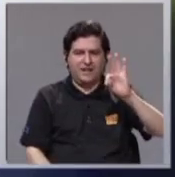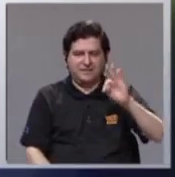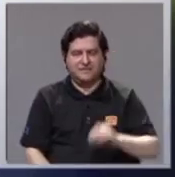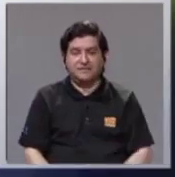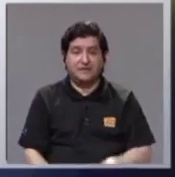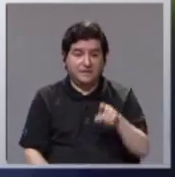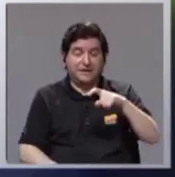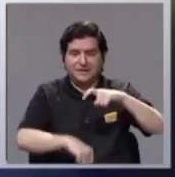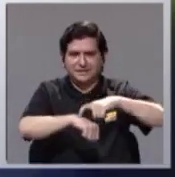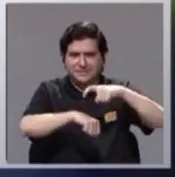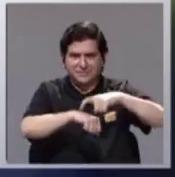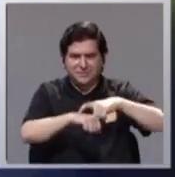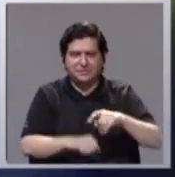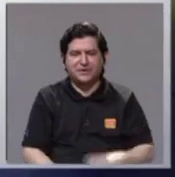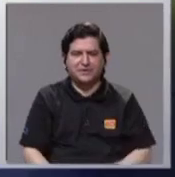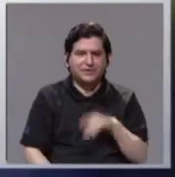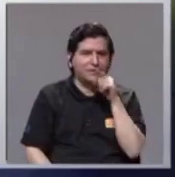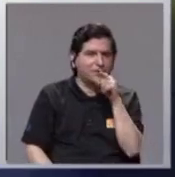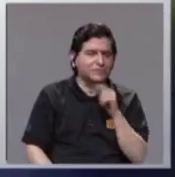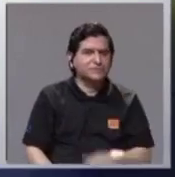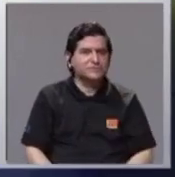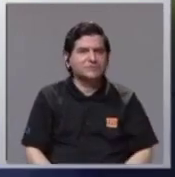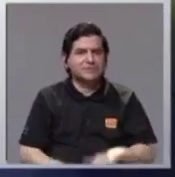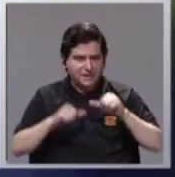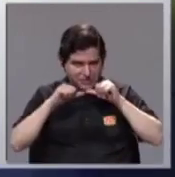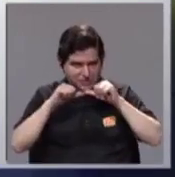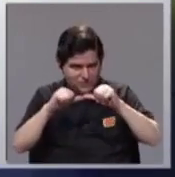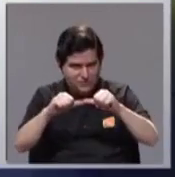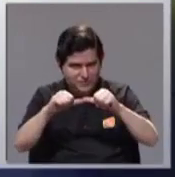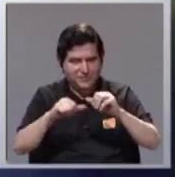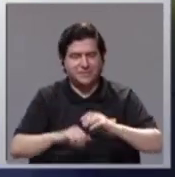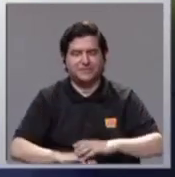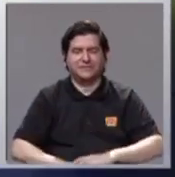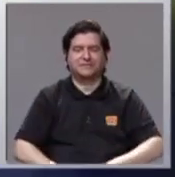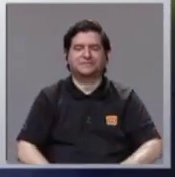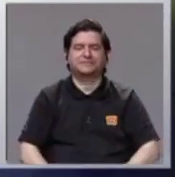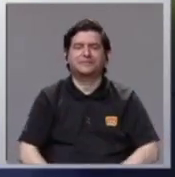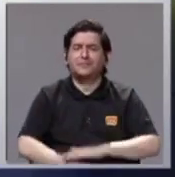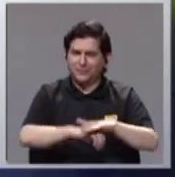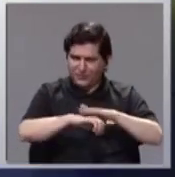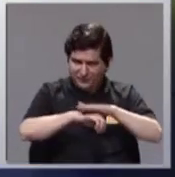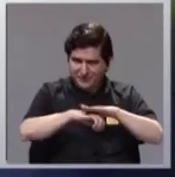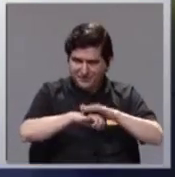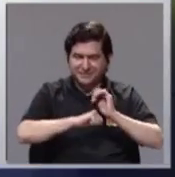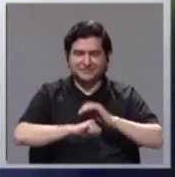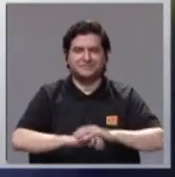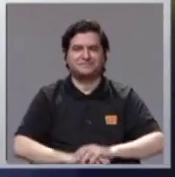y ahí quedó la acción en ese primer segmento. Por favor,